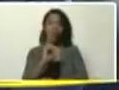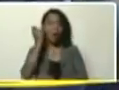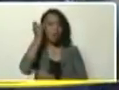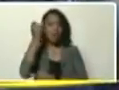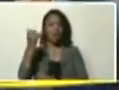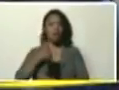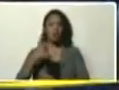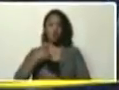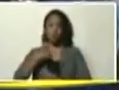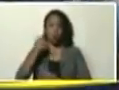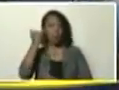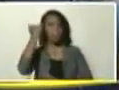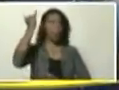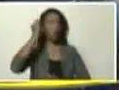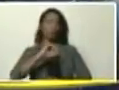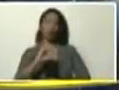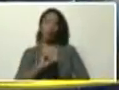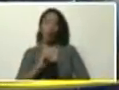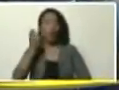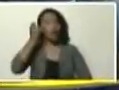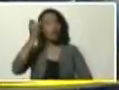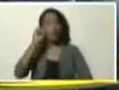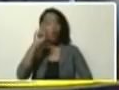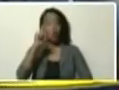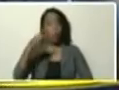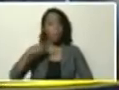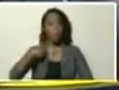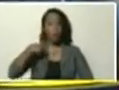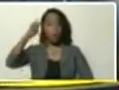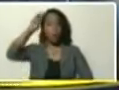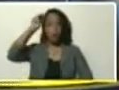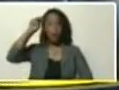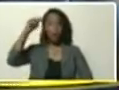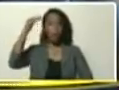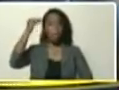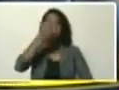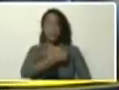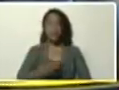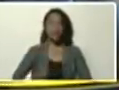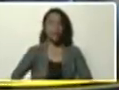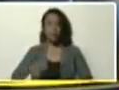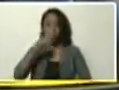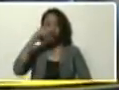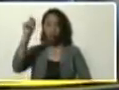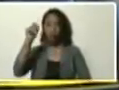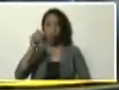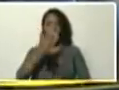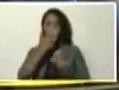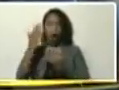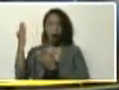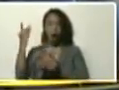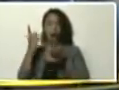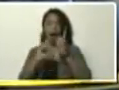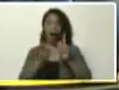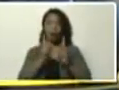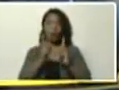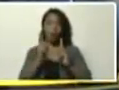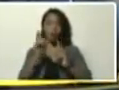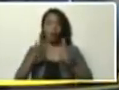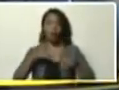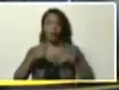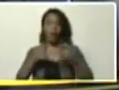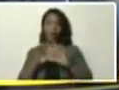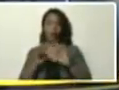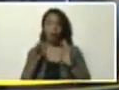mía, es una idea de uno de mis maestros, del presidente Nicolás Maduro, hay elementos de la